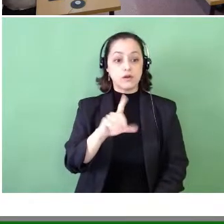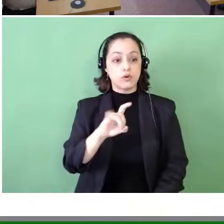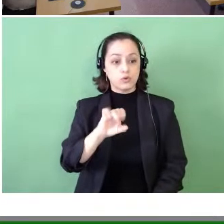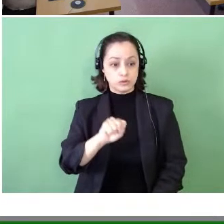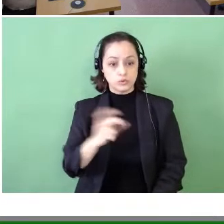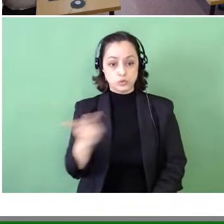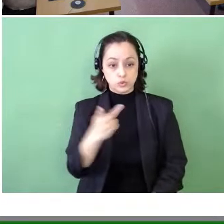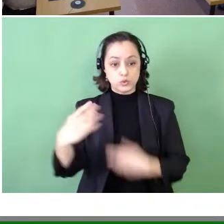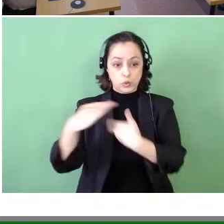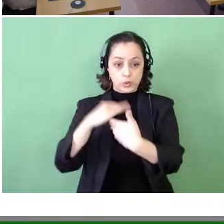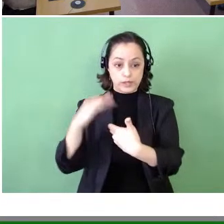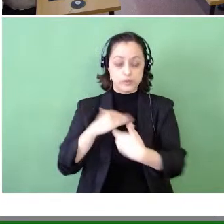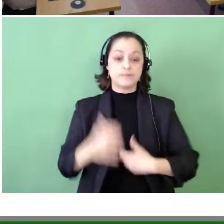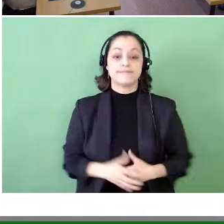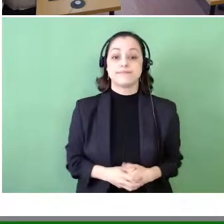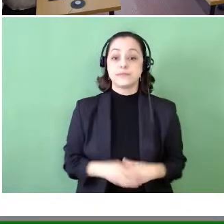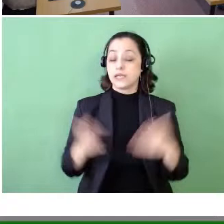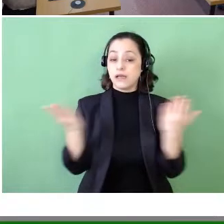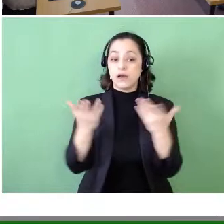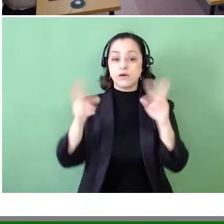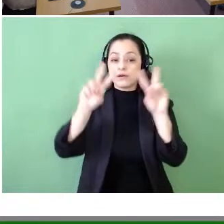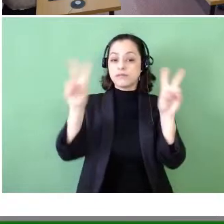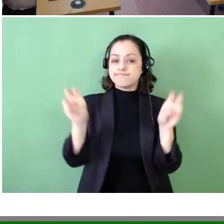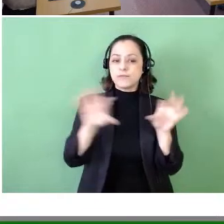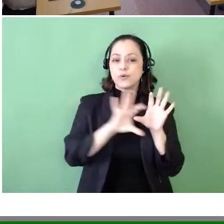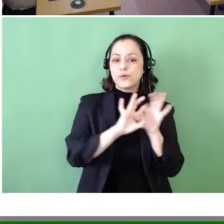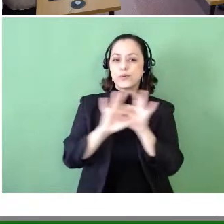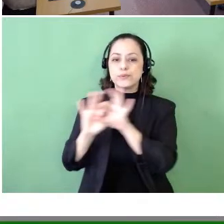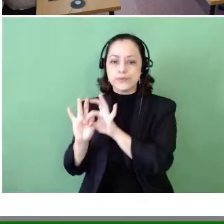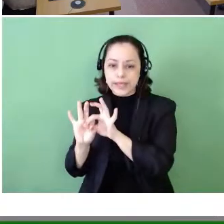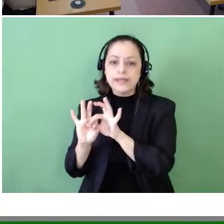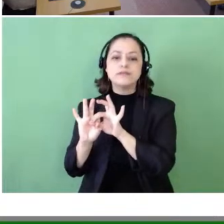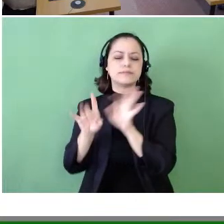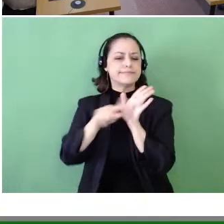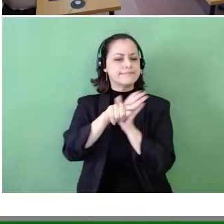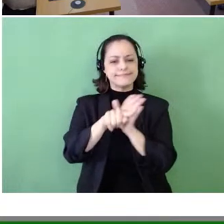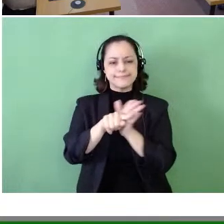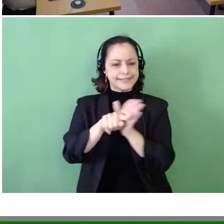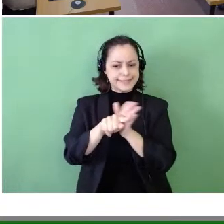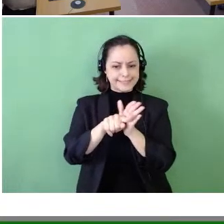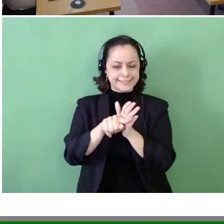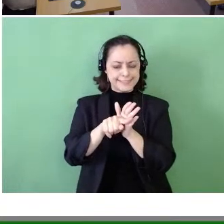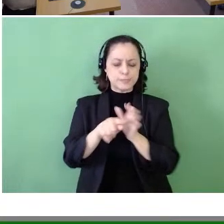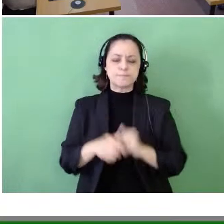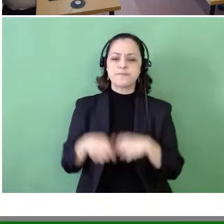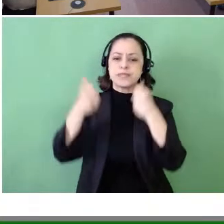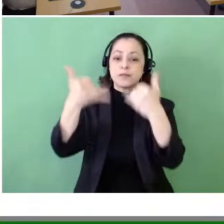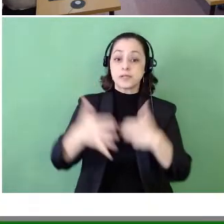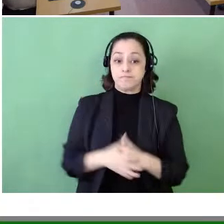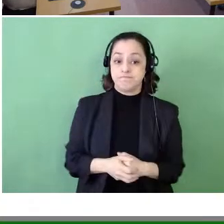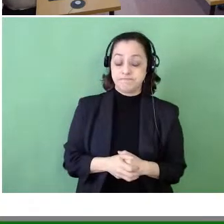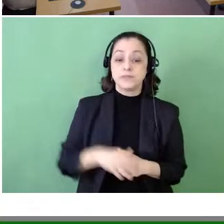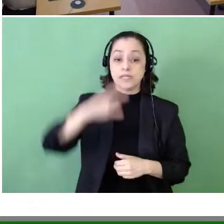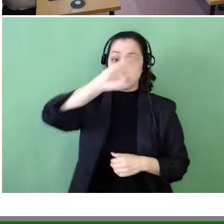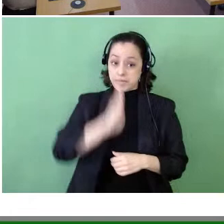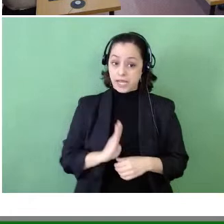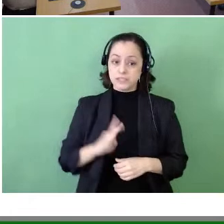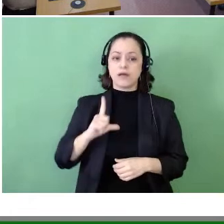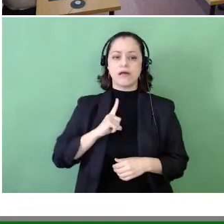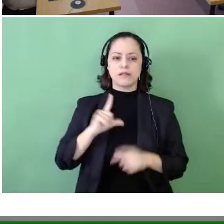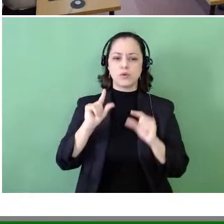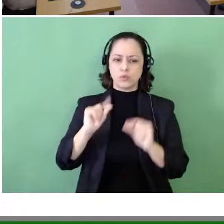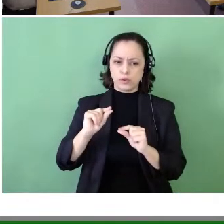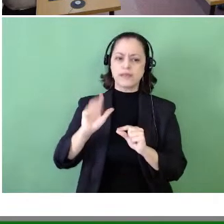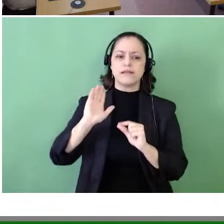Hablando un poquito acerca del contexto de esta investigación, en Brasil tenemos muchos